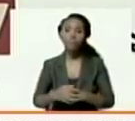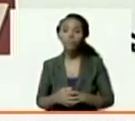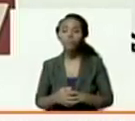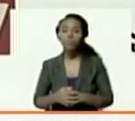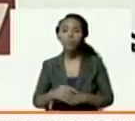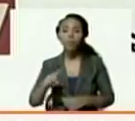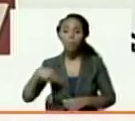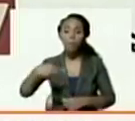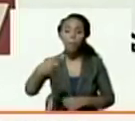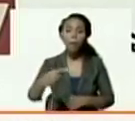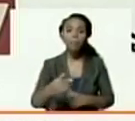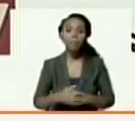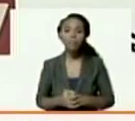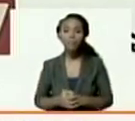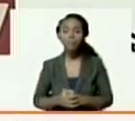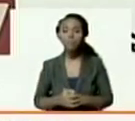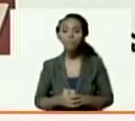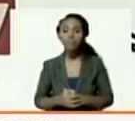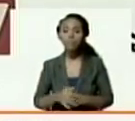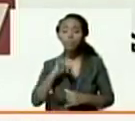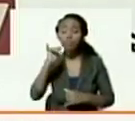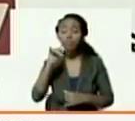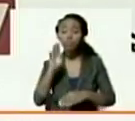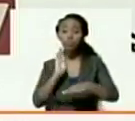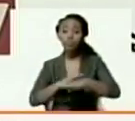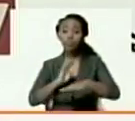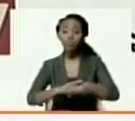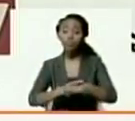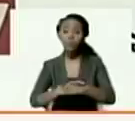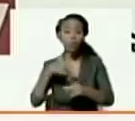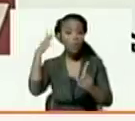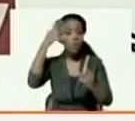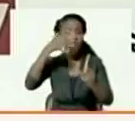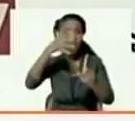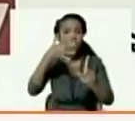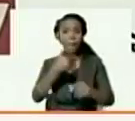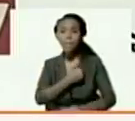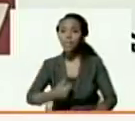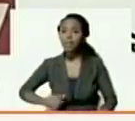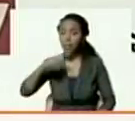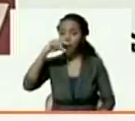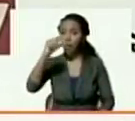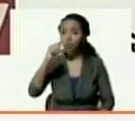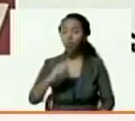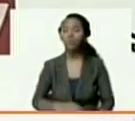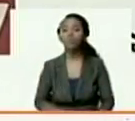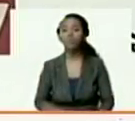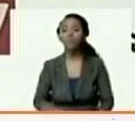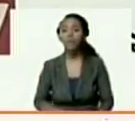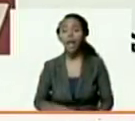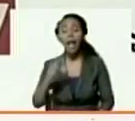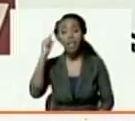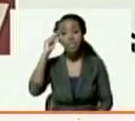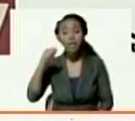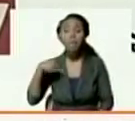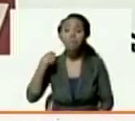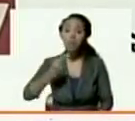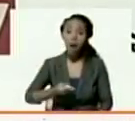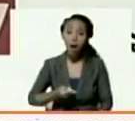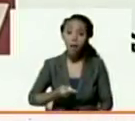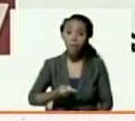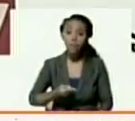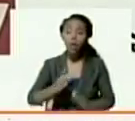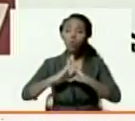tal cual así lo instruyó el compañero presidente Nicolás Maduro, a partir del día de mañana